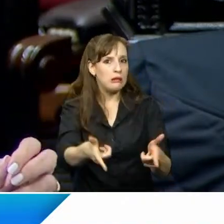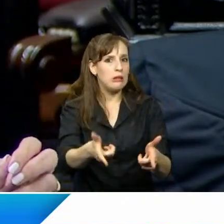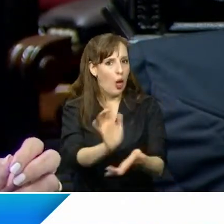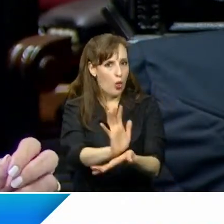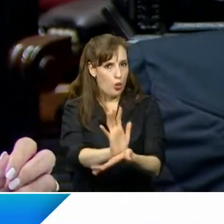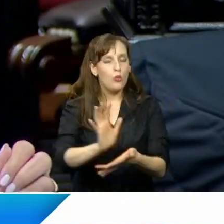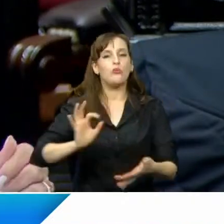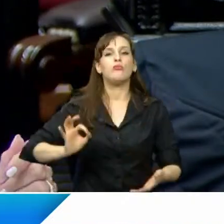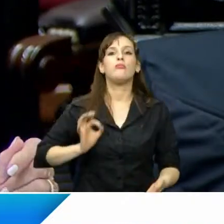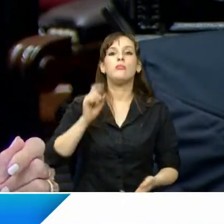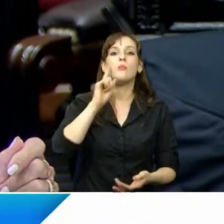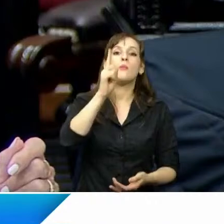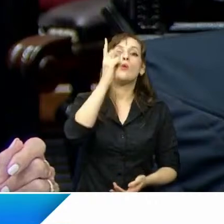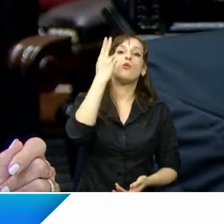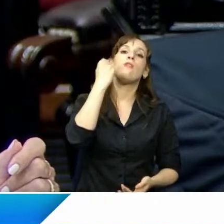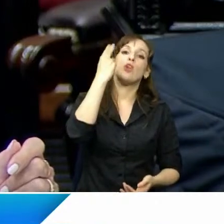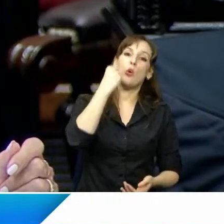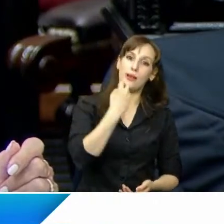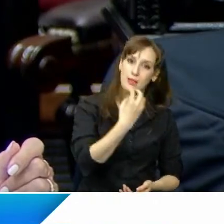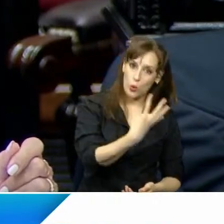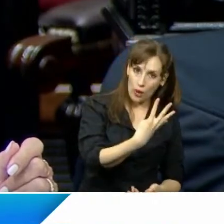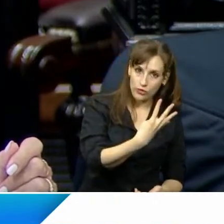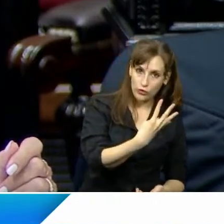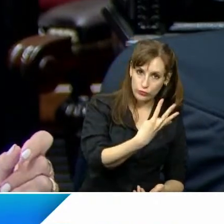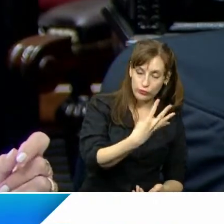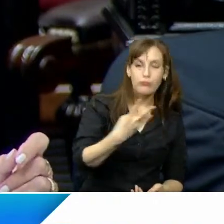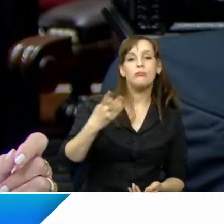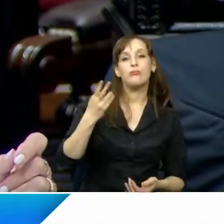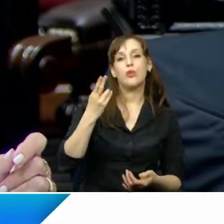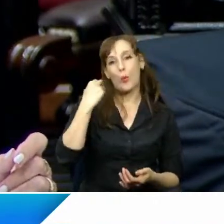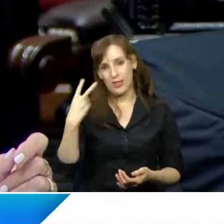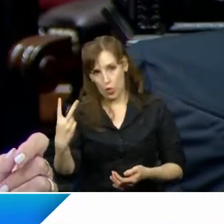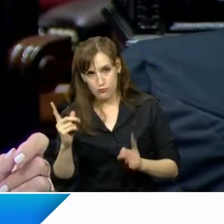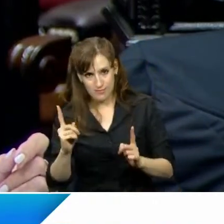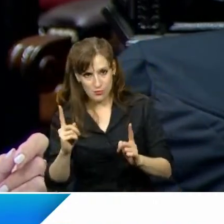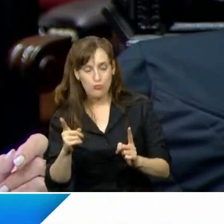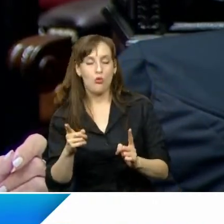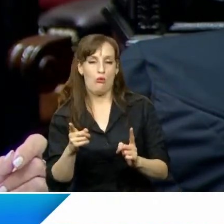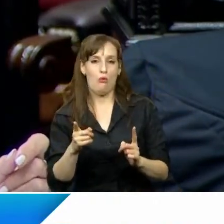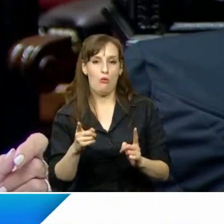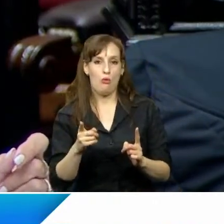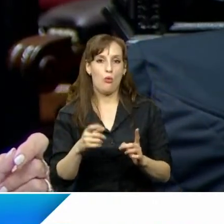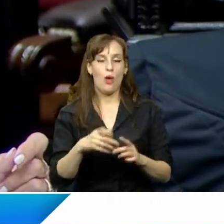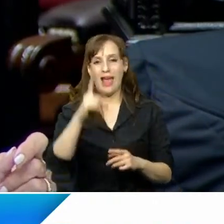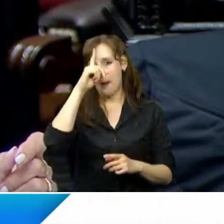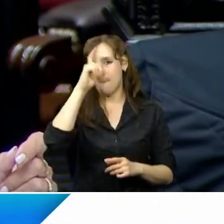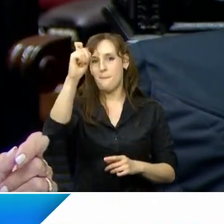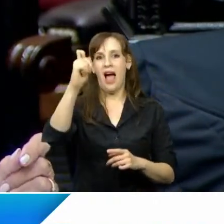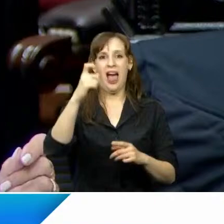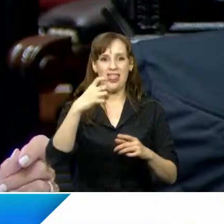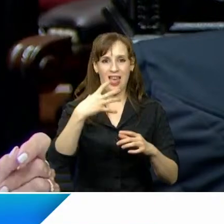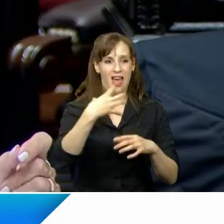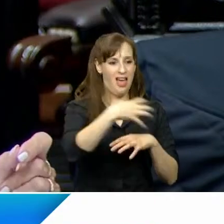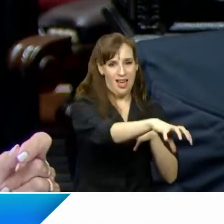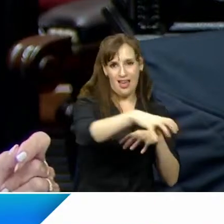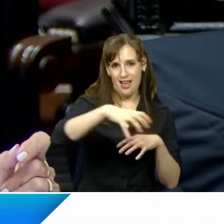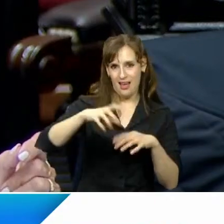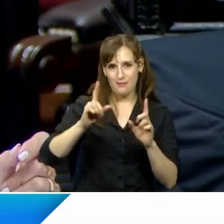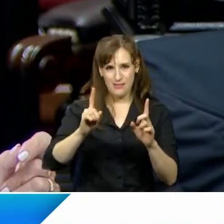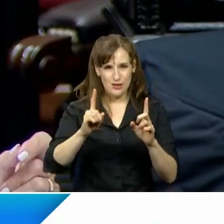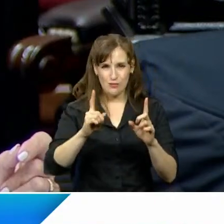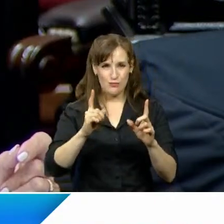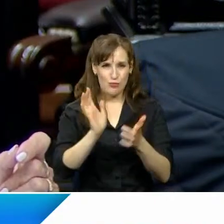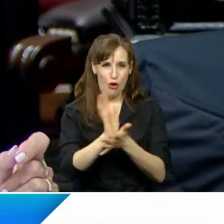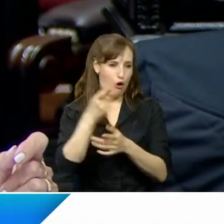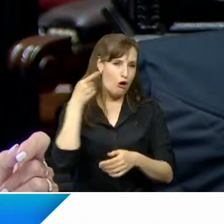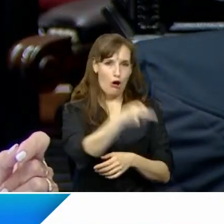otro en el 92, la Embajada de Israel y AMIA. Quienes generaron estos graves delitos de lesa